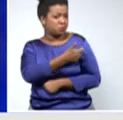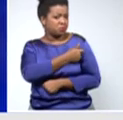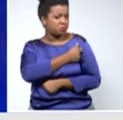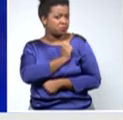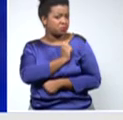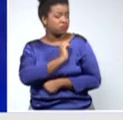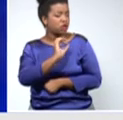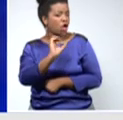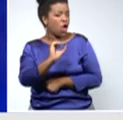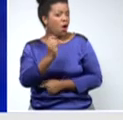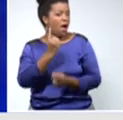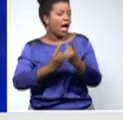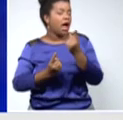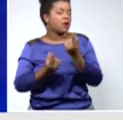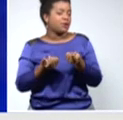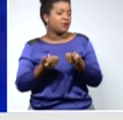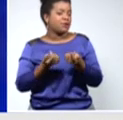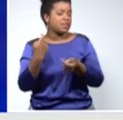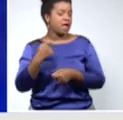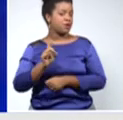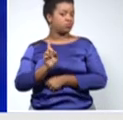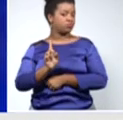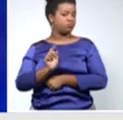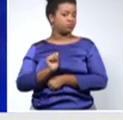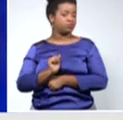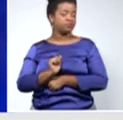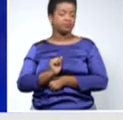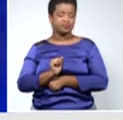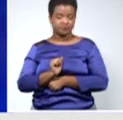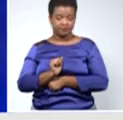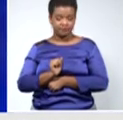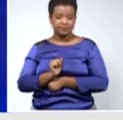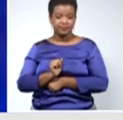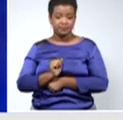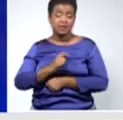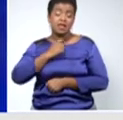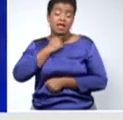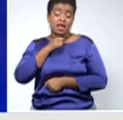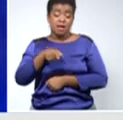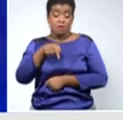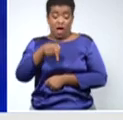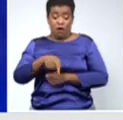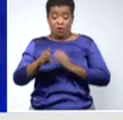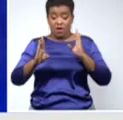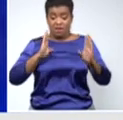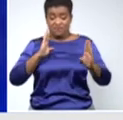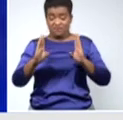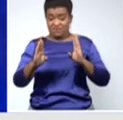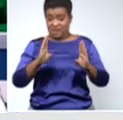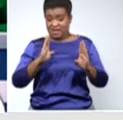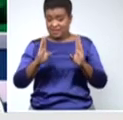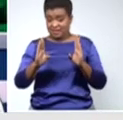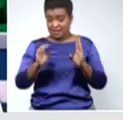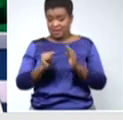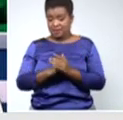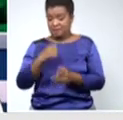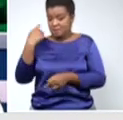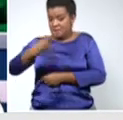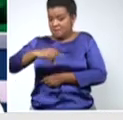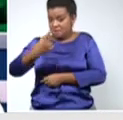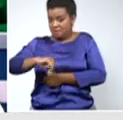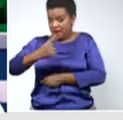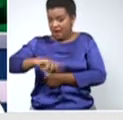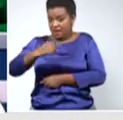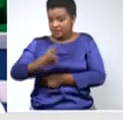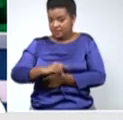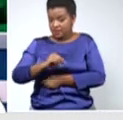no hacerlo? Sí, para que el estudio, o sea, mientras estemos en fase de ensayo, que es lo que corresponde en